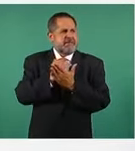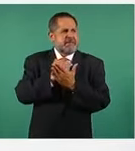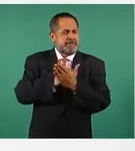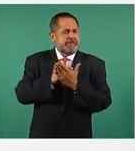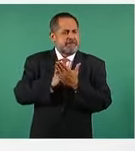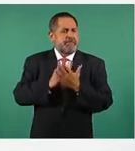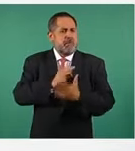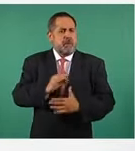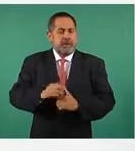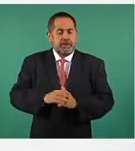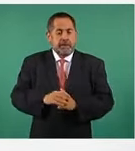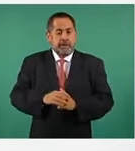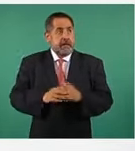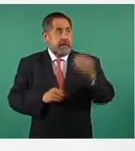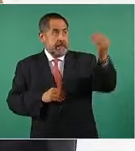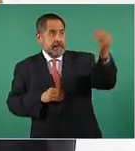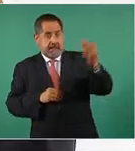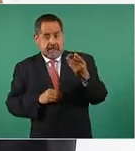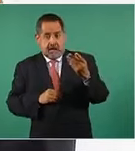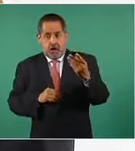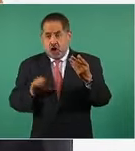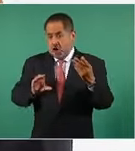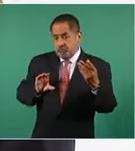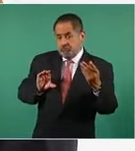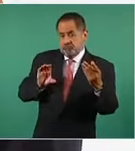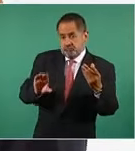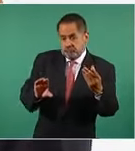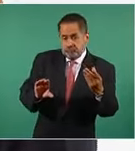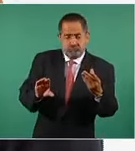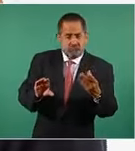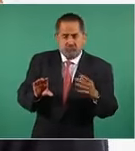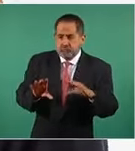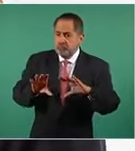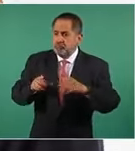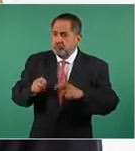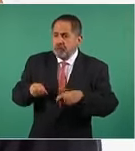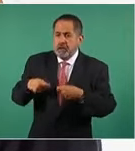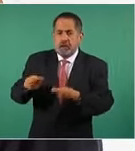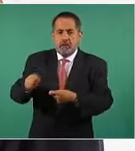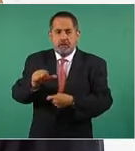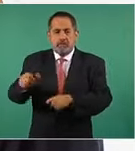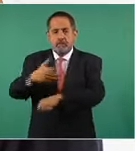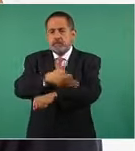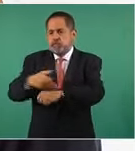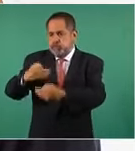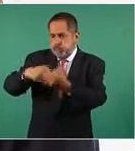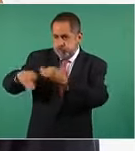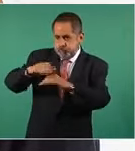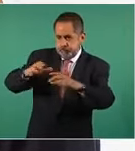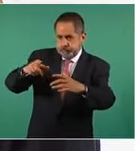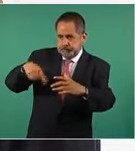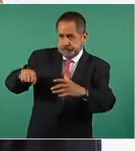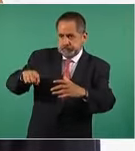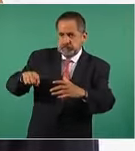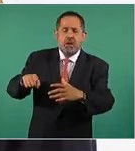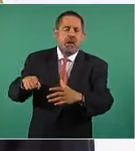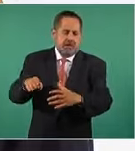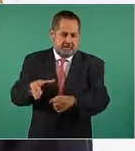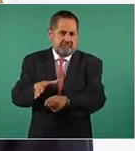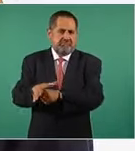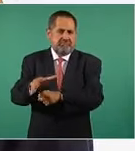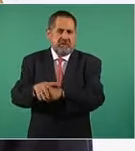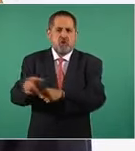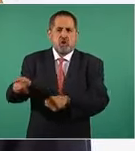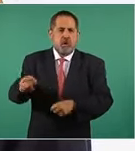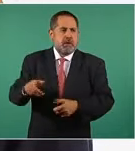con esta inyección rápida y directa de recursos a las familias, se ha fortalecido la capacidad de